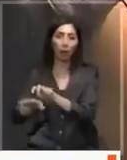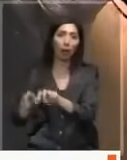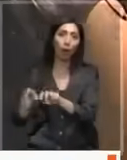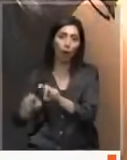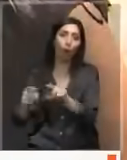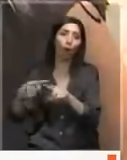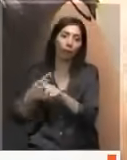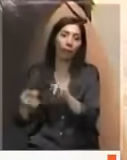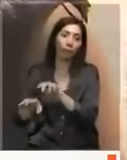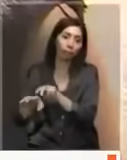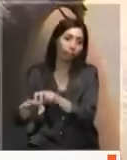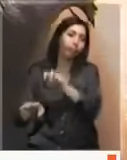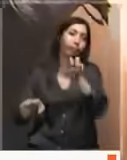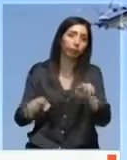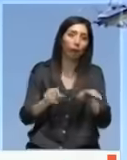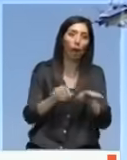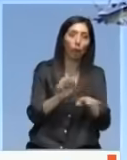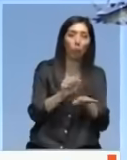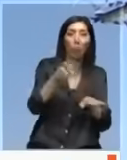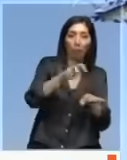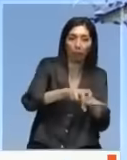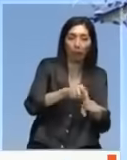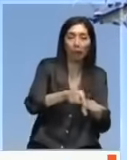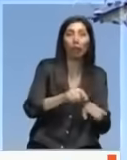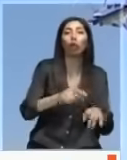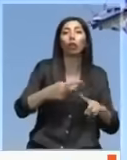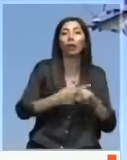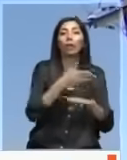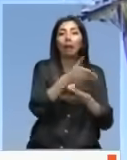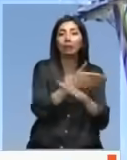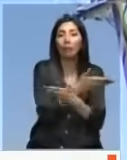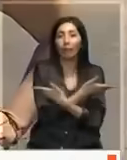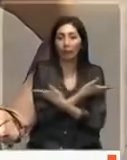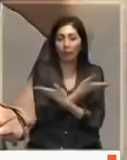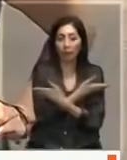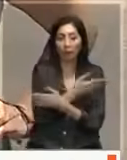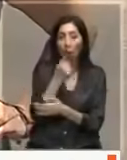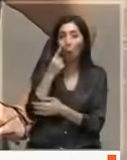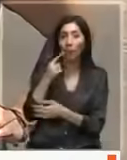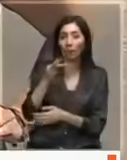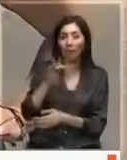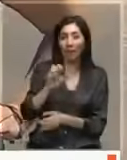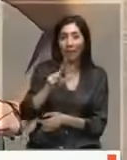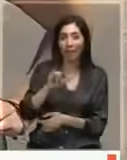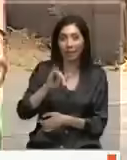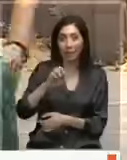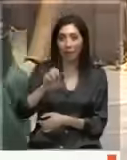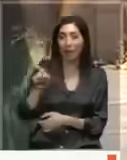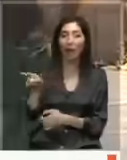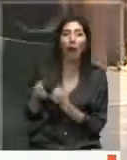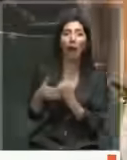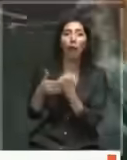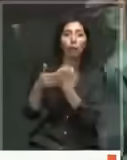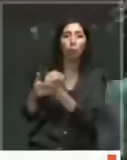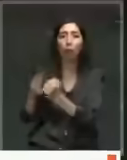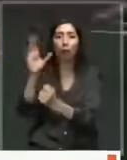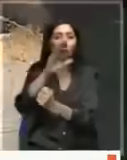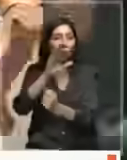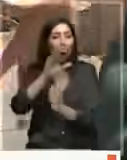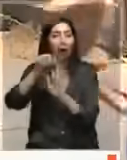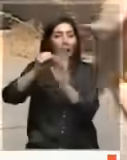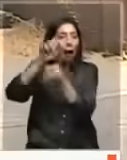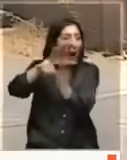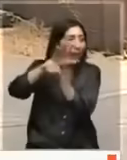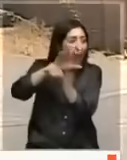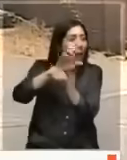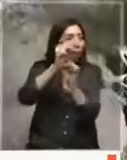y se dirige nuevamente a San Felipe. Felipe es quien ayuda a la familia en la búsqueda y apuntan a buscar cámaras de seguridad que